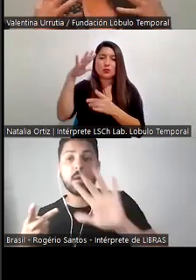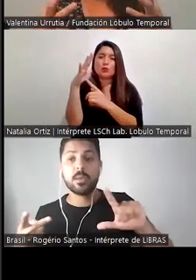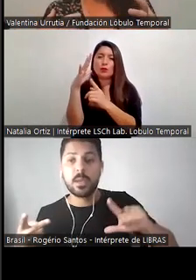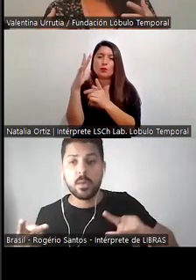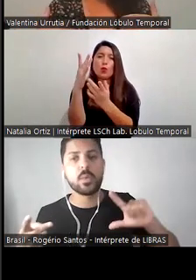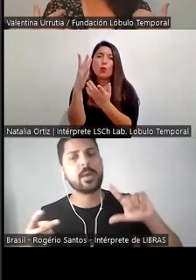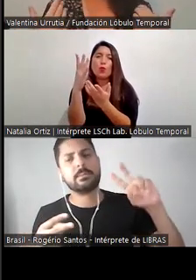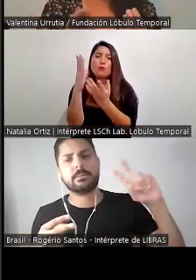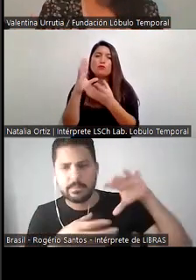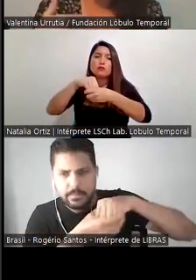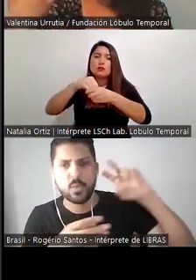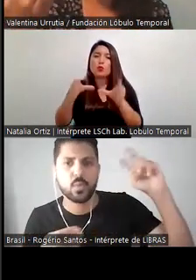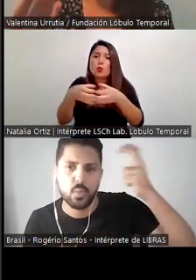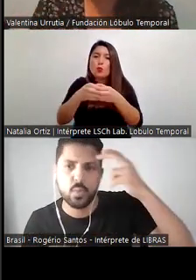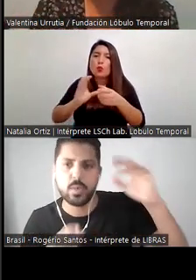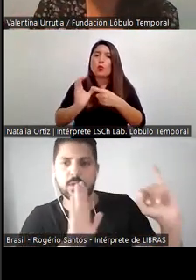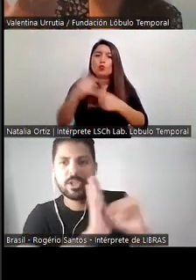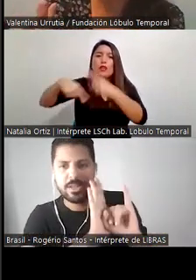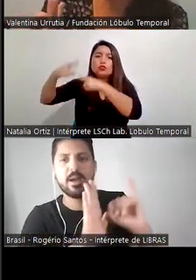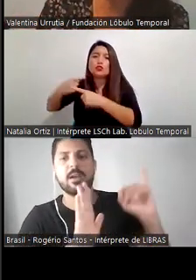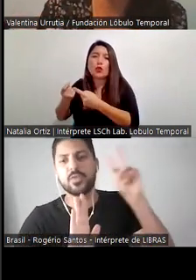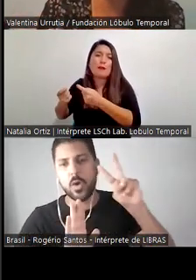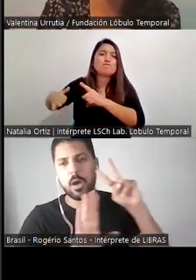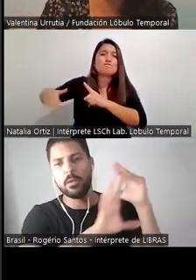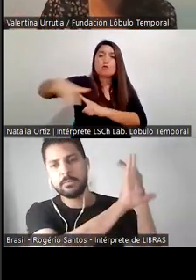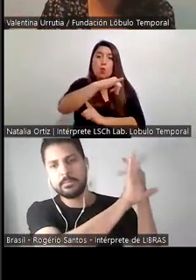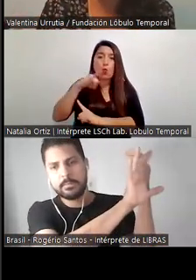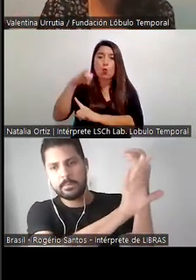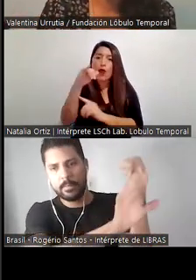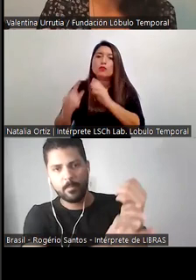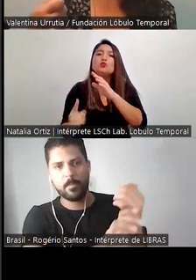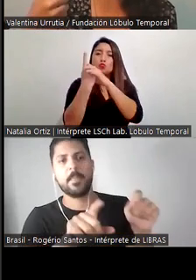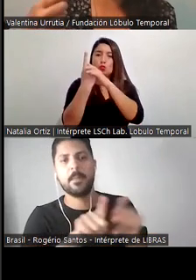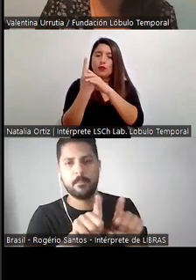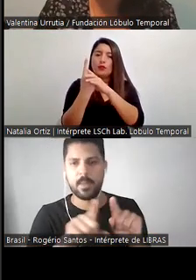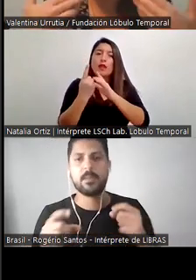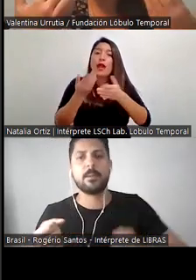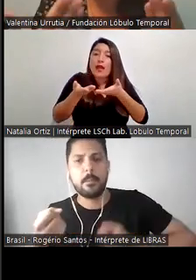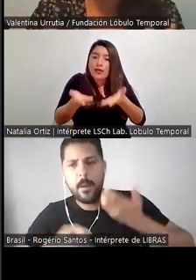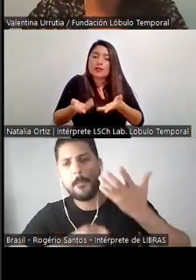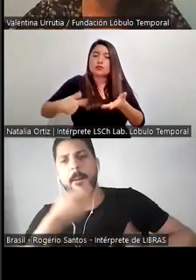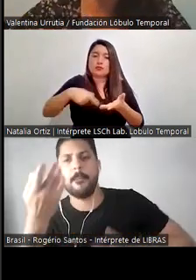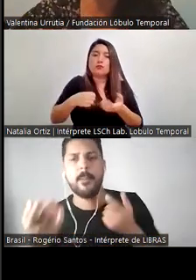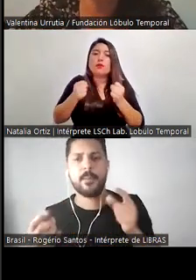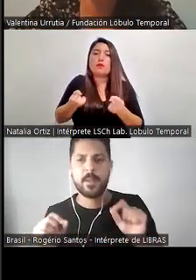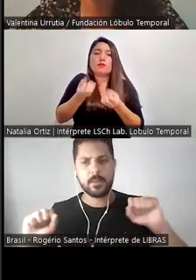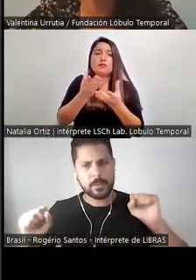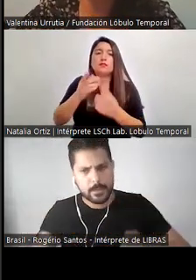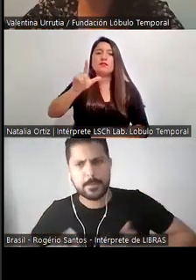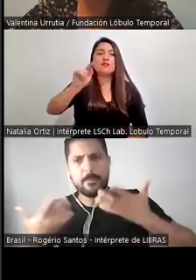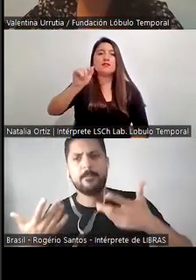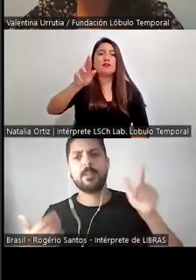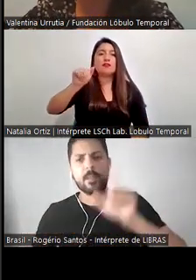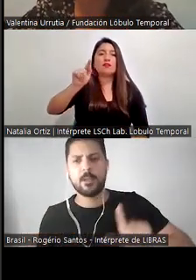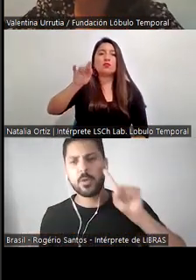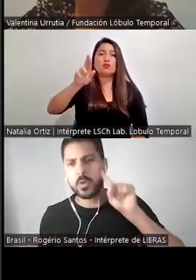una identidad y una historia. En este sentido, entonces, podemos decir que la expresión de literatura sorda se